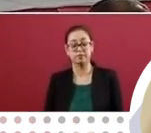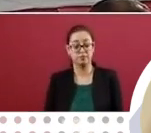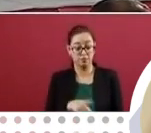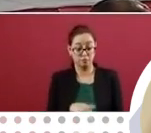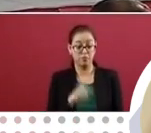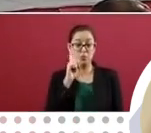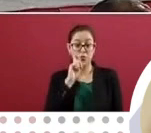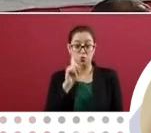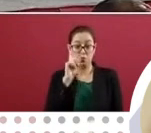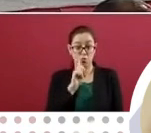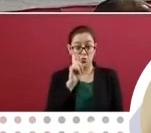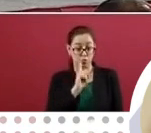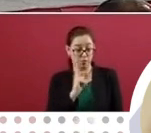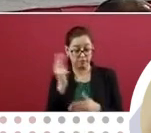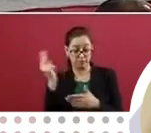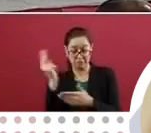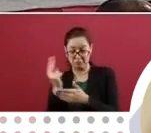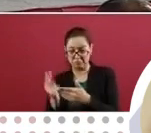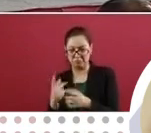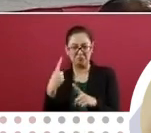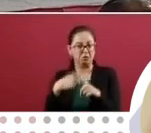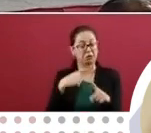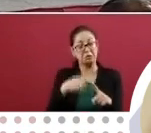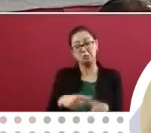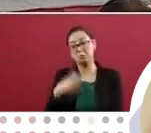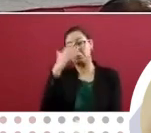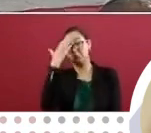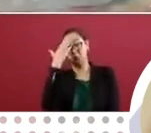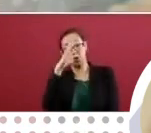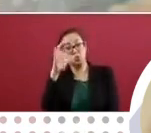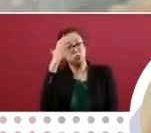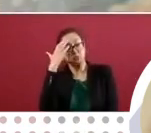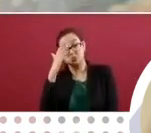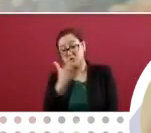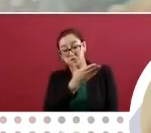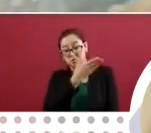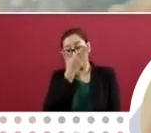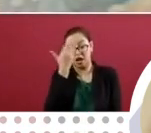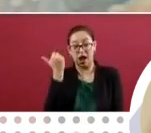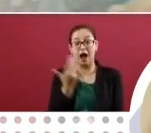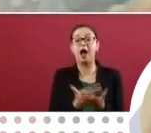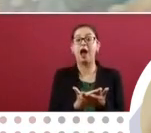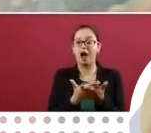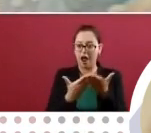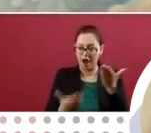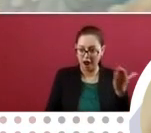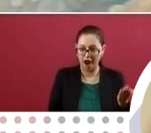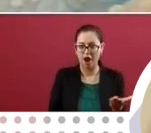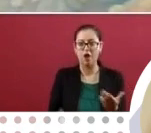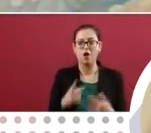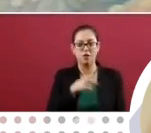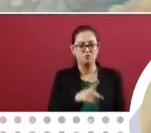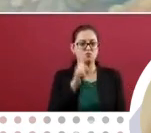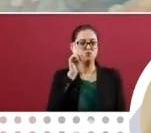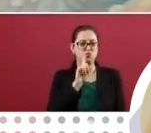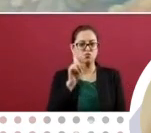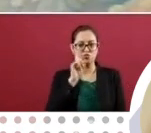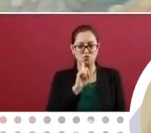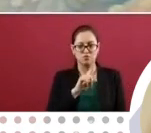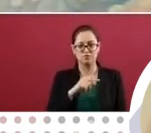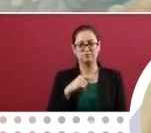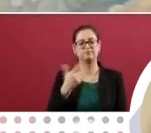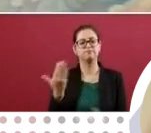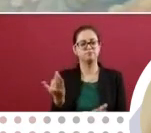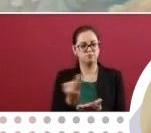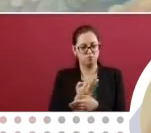el presidente, al humor del presidente, y a que nomás explique el presidente. Digo, pueden salir otros funcionarios de otros niveles y estoy seguro que tienen